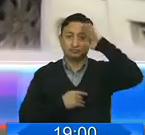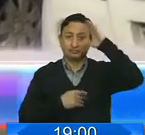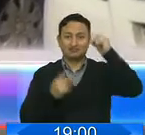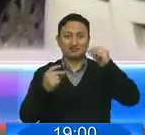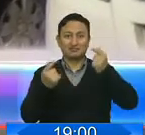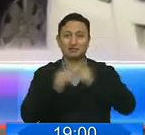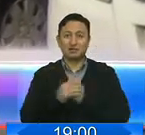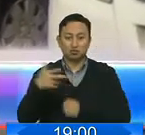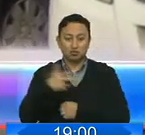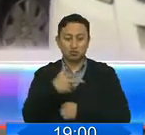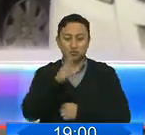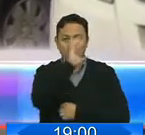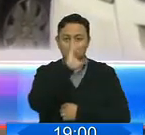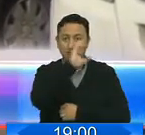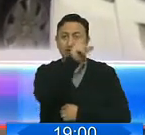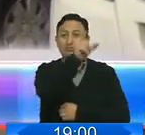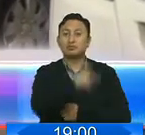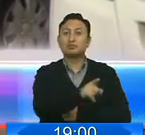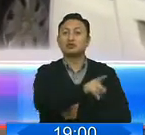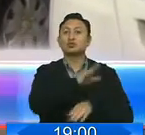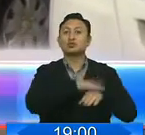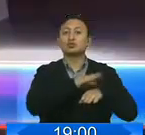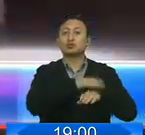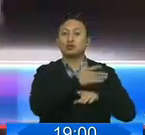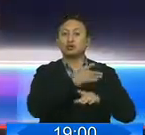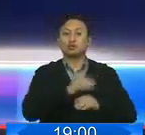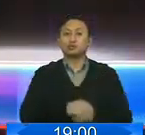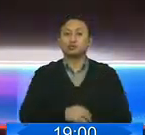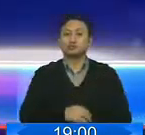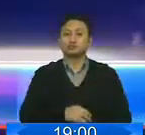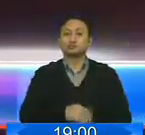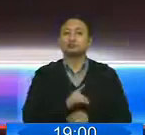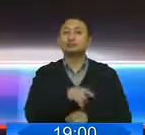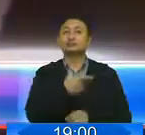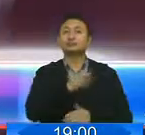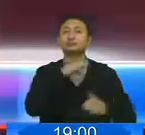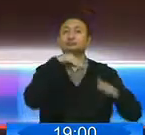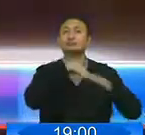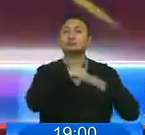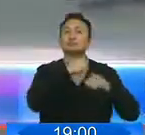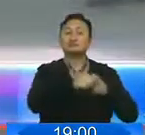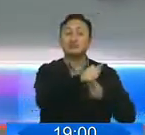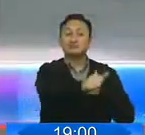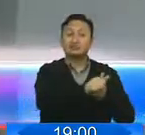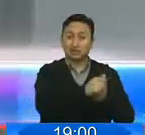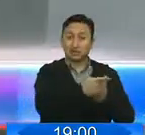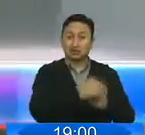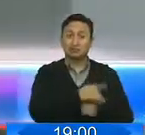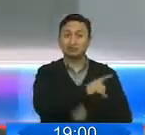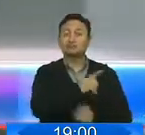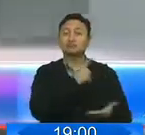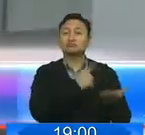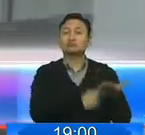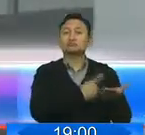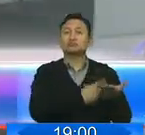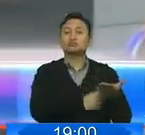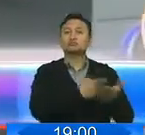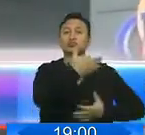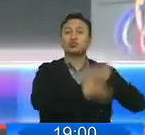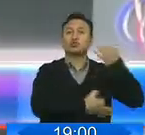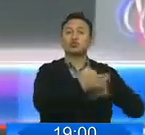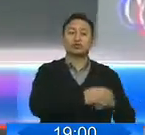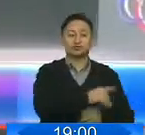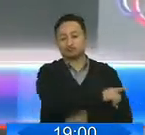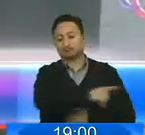dar con el paradero del padrastro agresor. El hombre fue ubicado en un recinto vecino. En la audiencia de flagrancia, el juez ordenó prisión